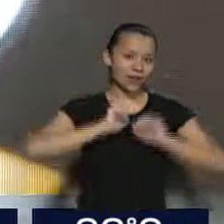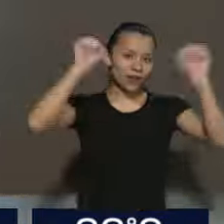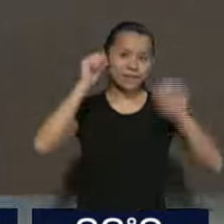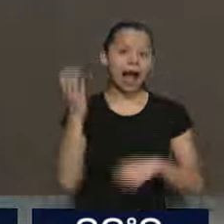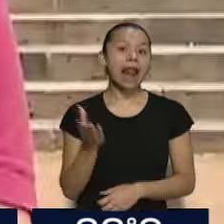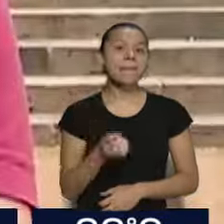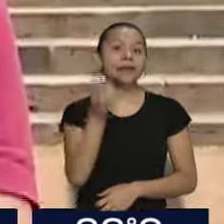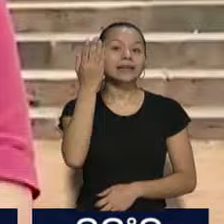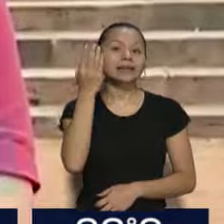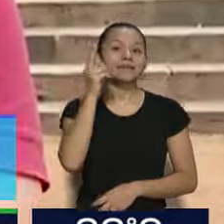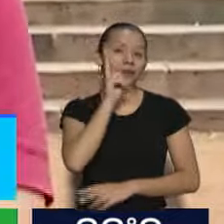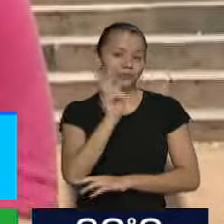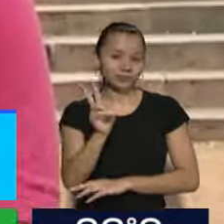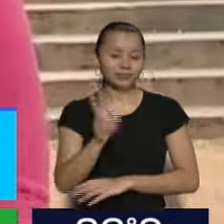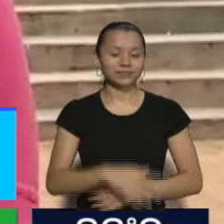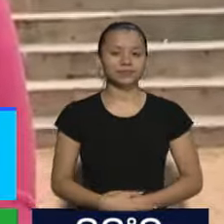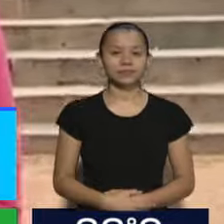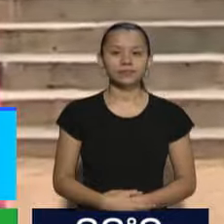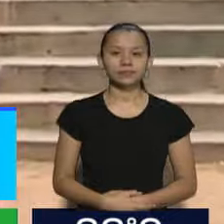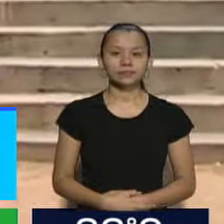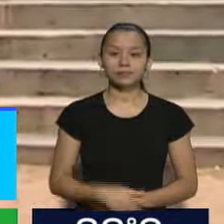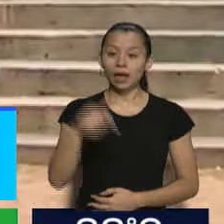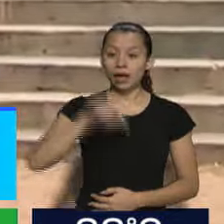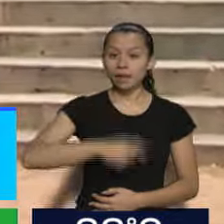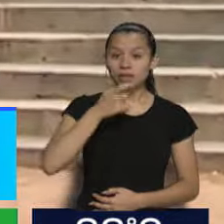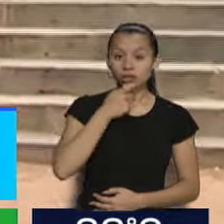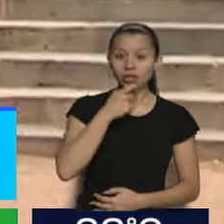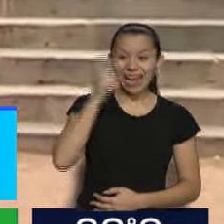histórico. ¿Por qué Mendoza en pleno enero?